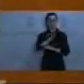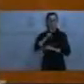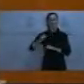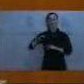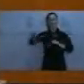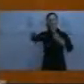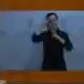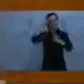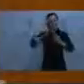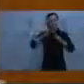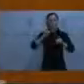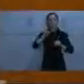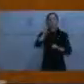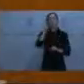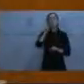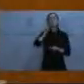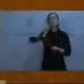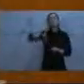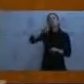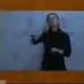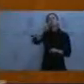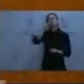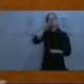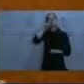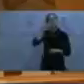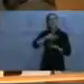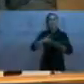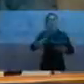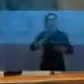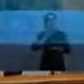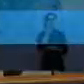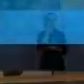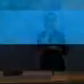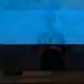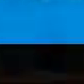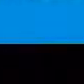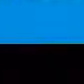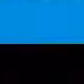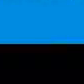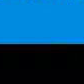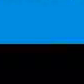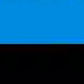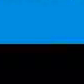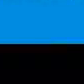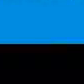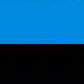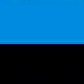vacas por 1 milímetro. Muy triste, consejera, muy triste. Gracias, señor.